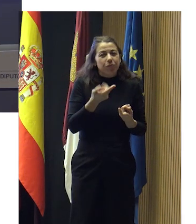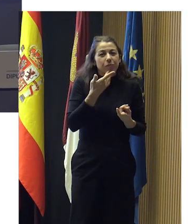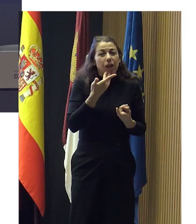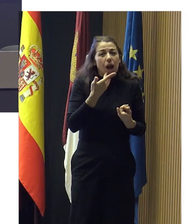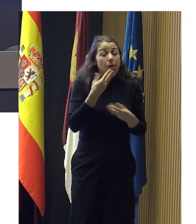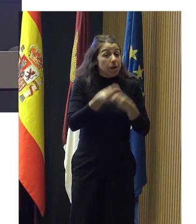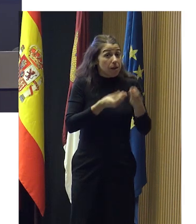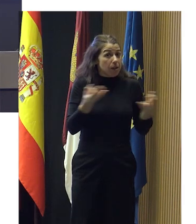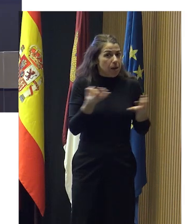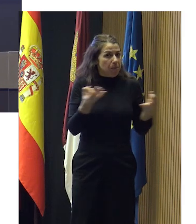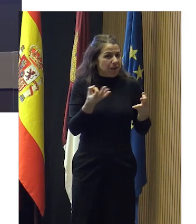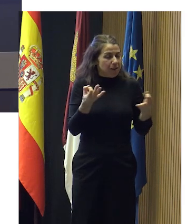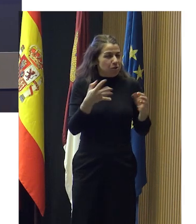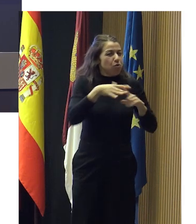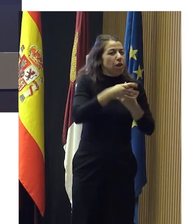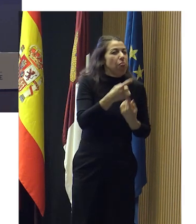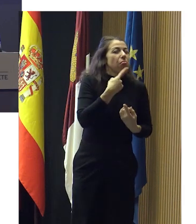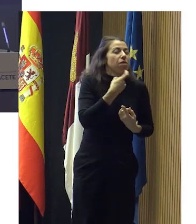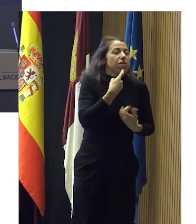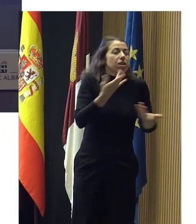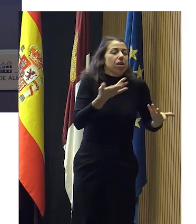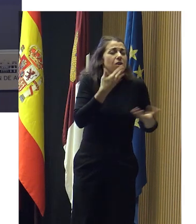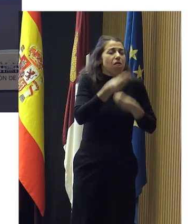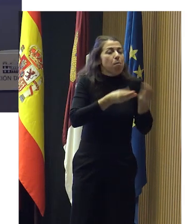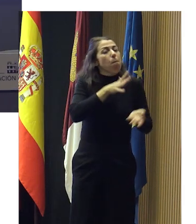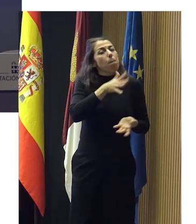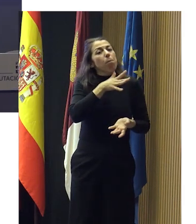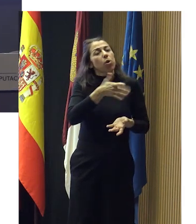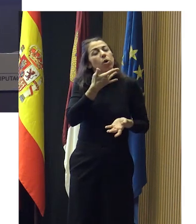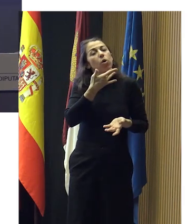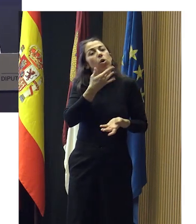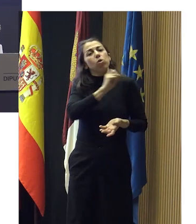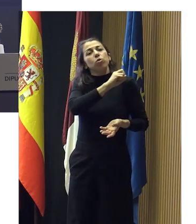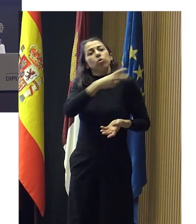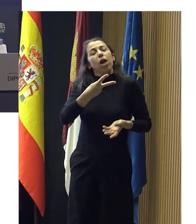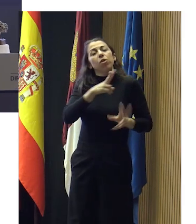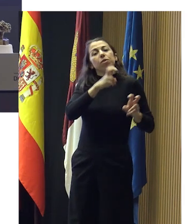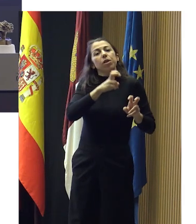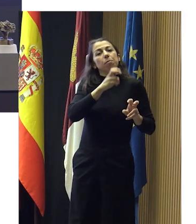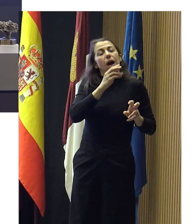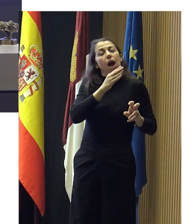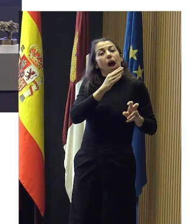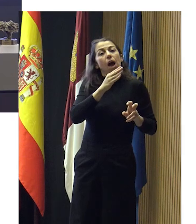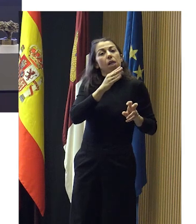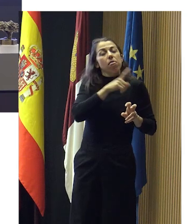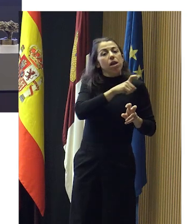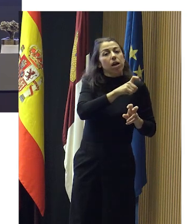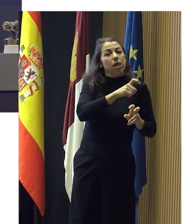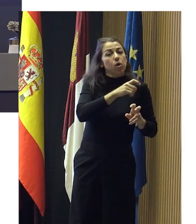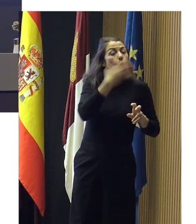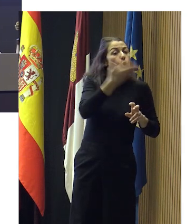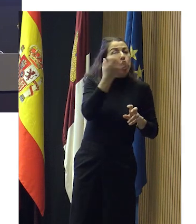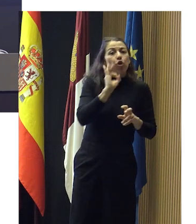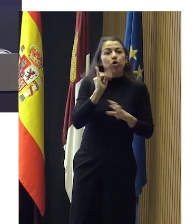lo que pasa, ¿no?, en contextos difíciles. ¿Por qué hacemos esto? No por los diagnósticos que puede haber de cáncer directamente en un colegio o instituto, ¿no?, porque para